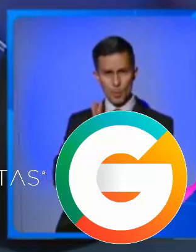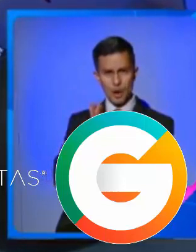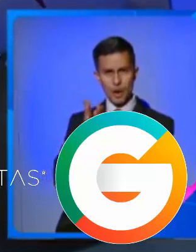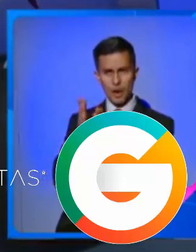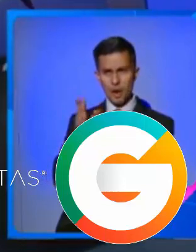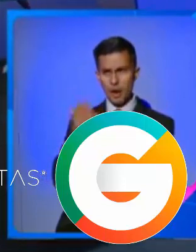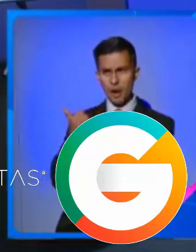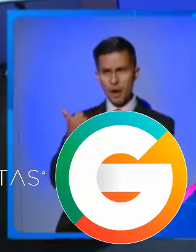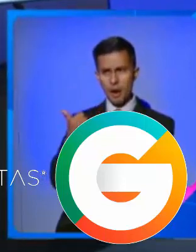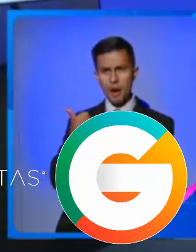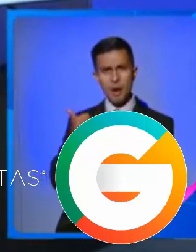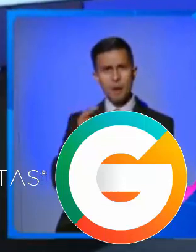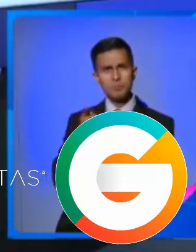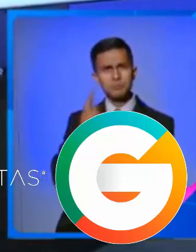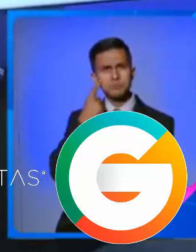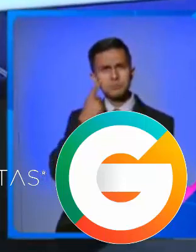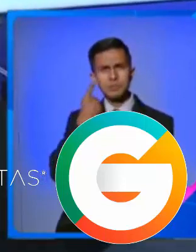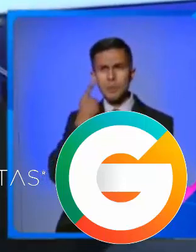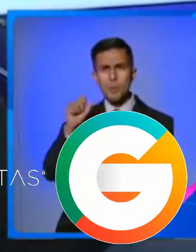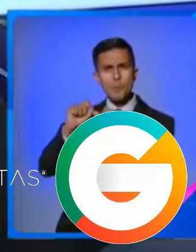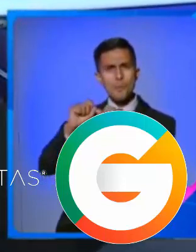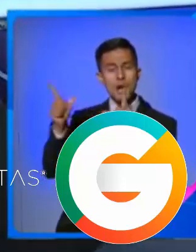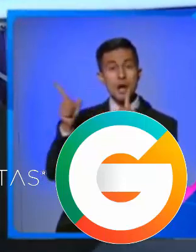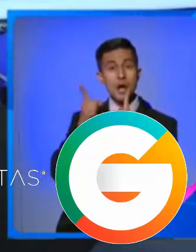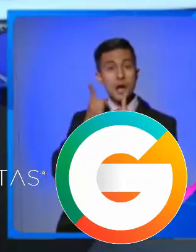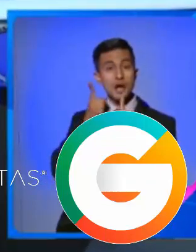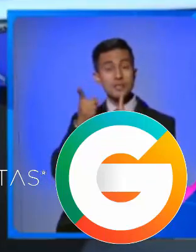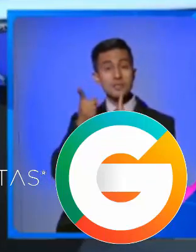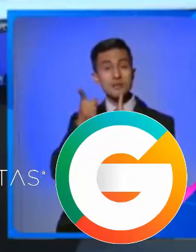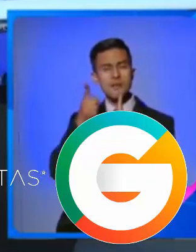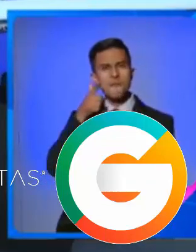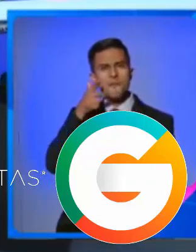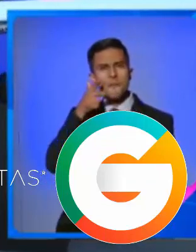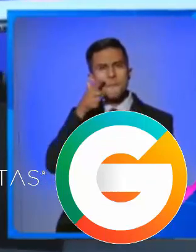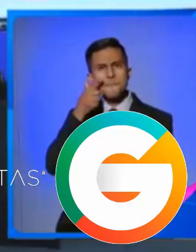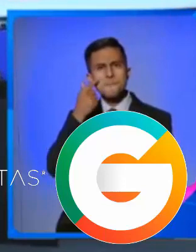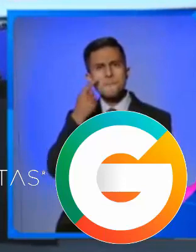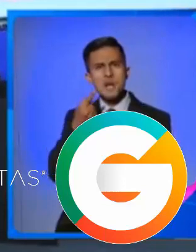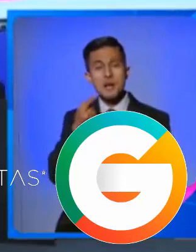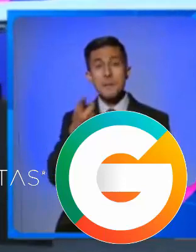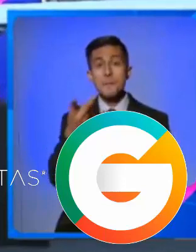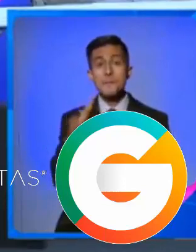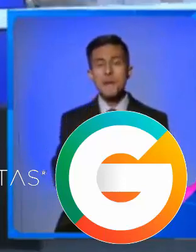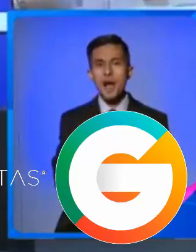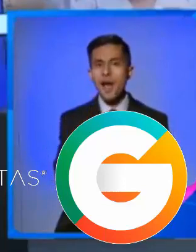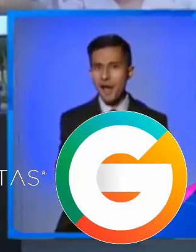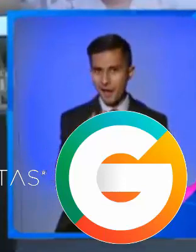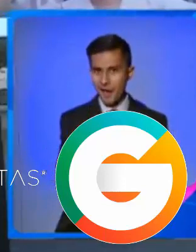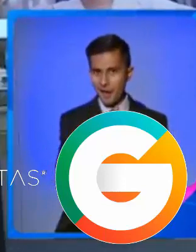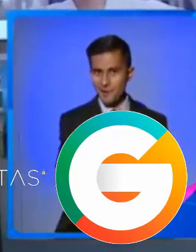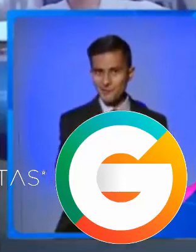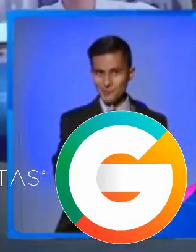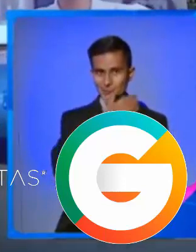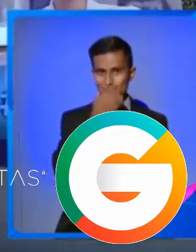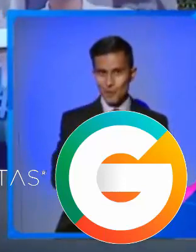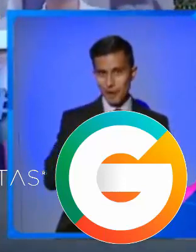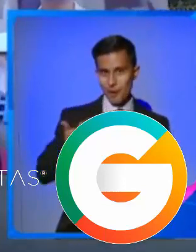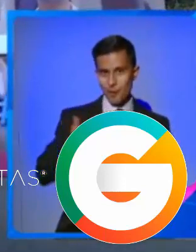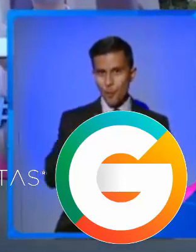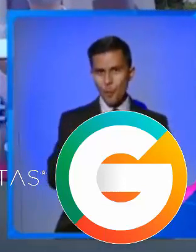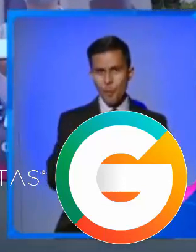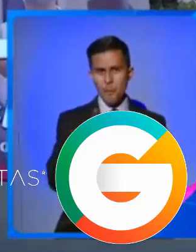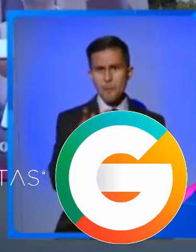un ejercicio que haremos en este tercer informe de gobierno. Quiero decirles que hoy Guanajuato cuenta con un sistema